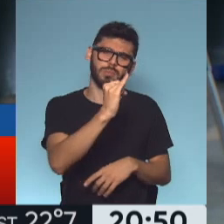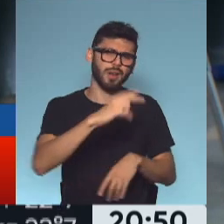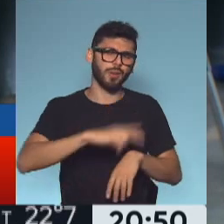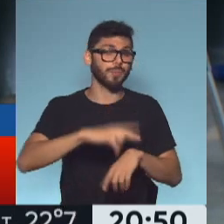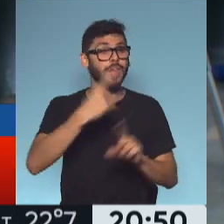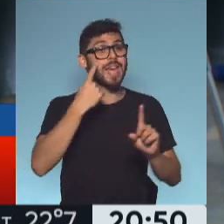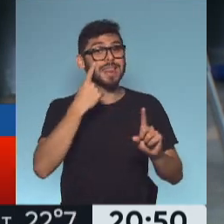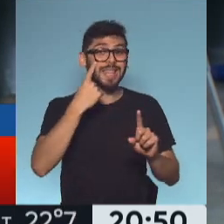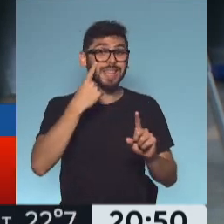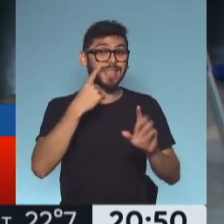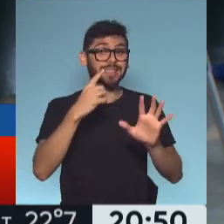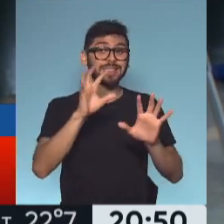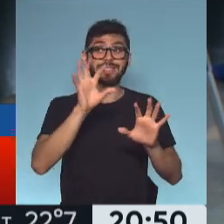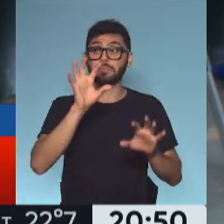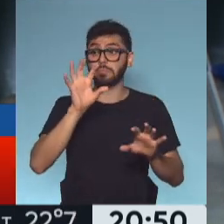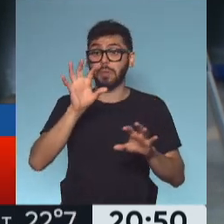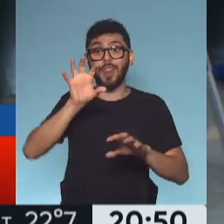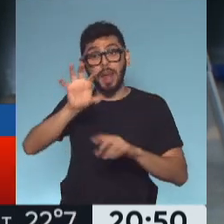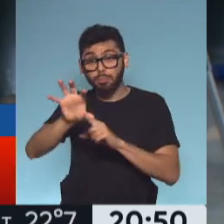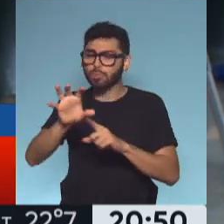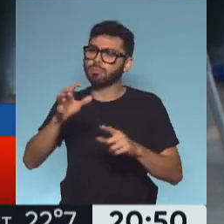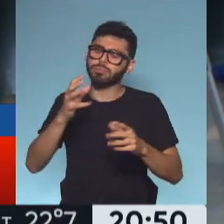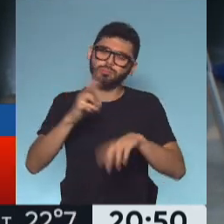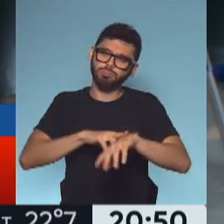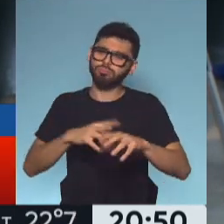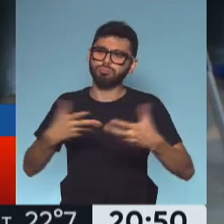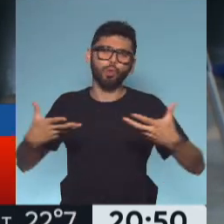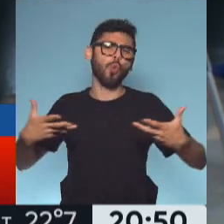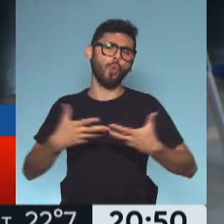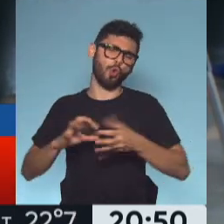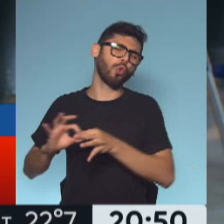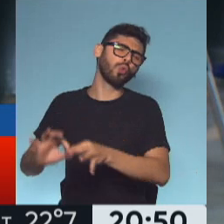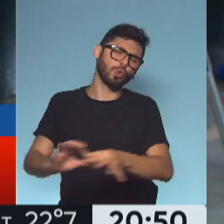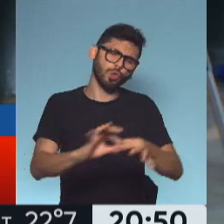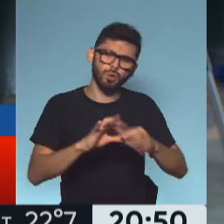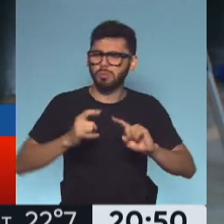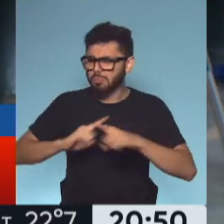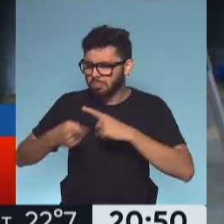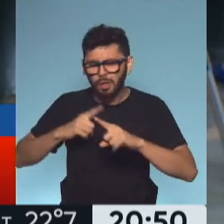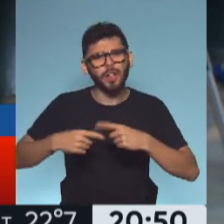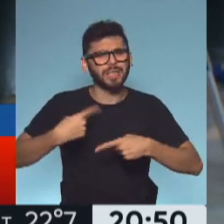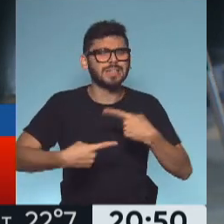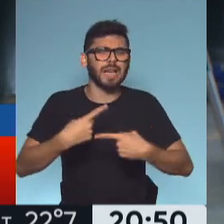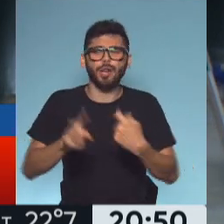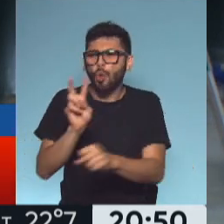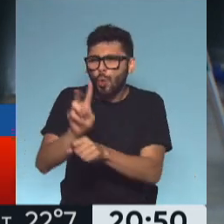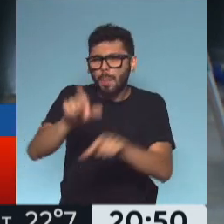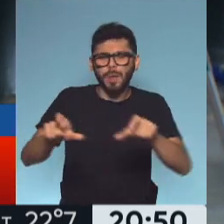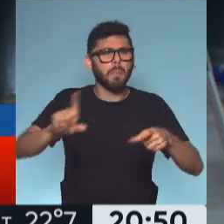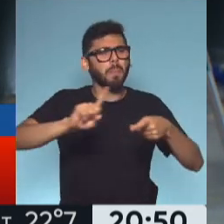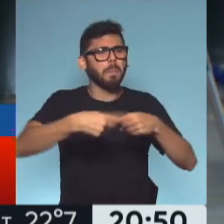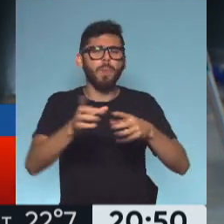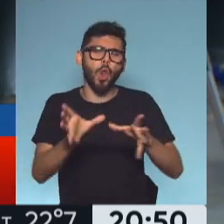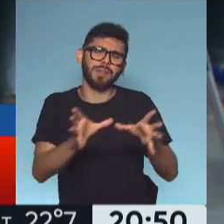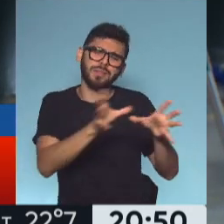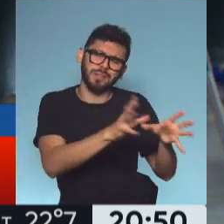los intendentes de la provincia es que sigamos en conjunto, trabajando de manera cooperativa, coordinada y consensuada, cuidando a los bonaerenses, dejemos la política para